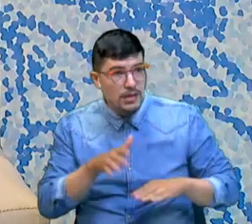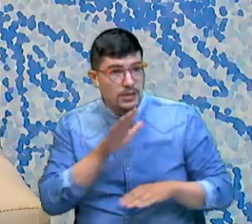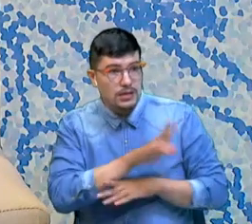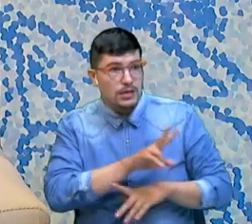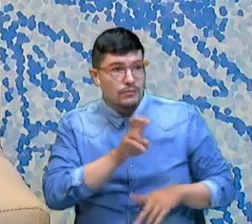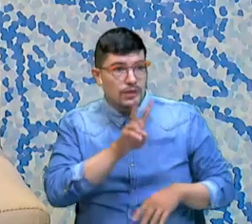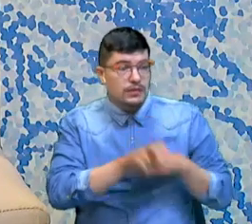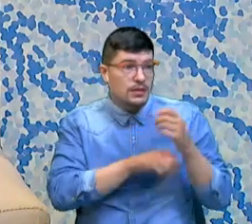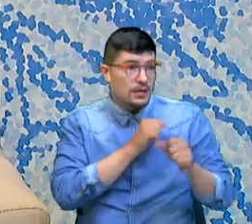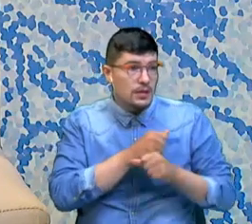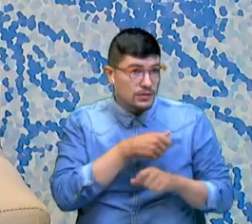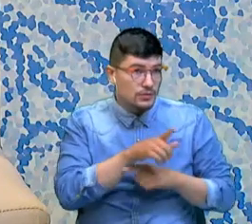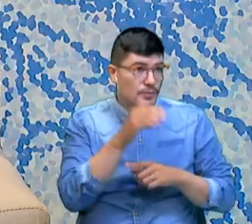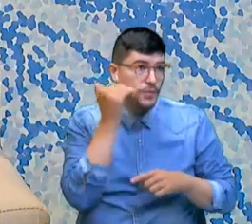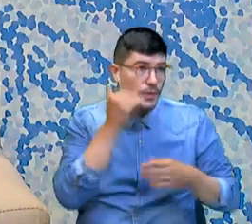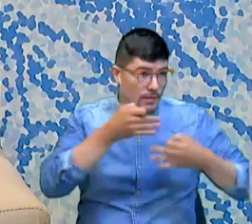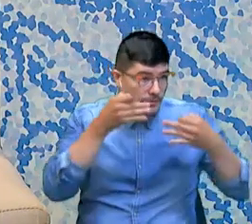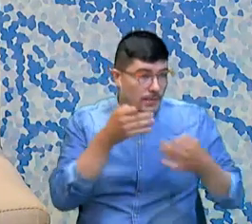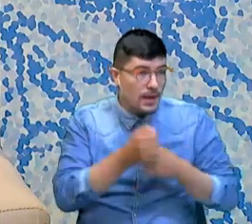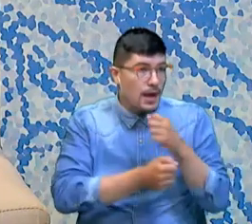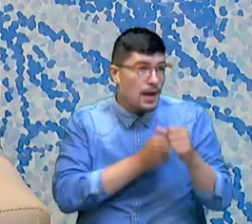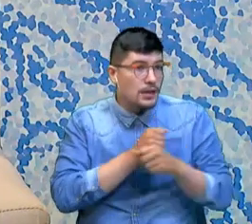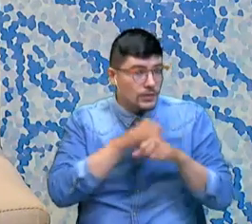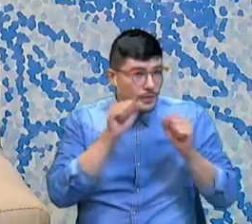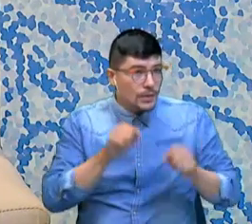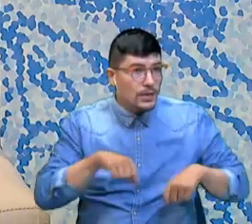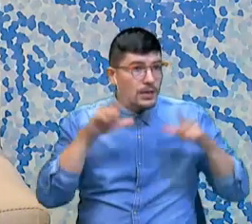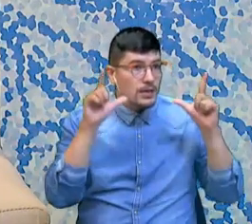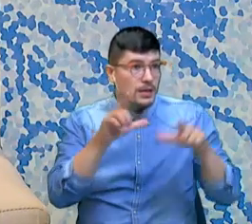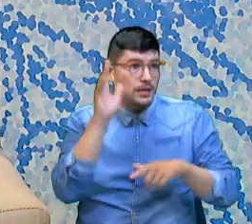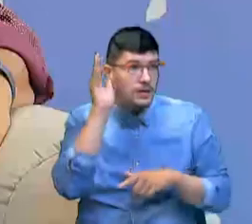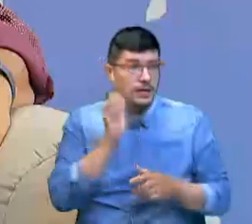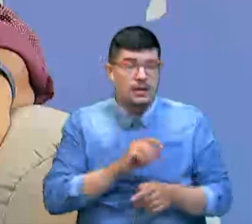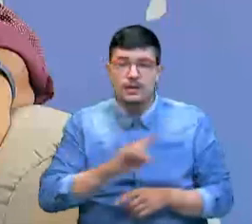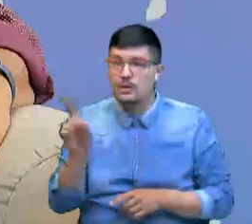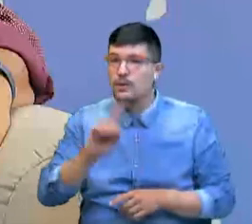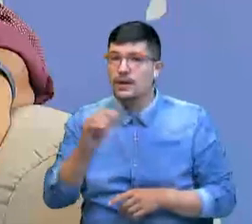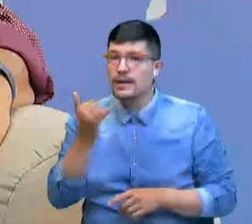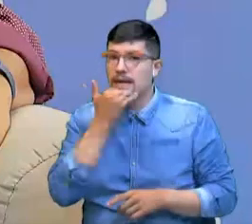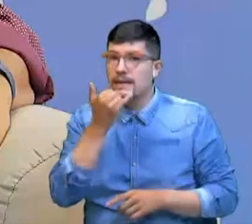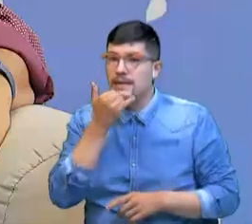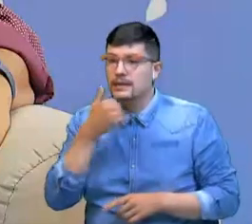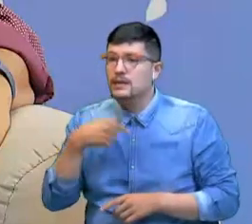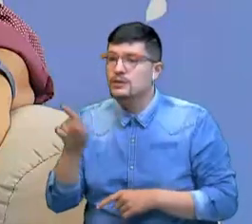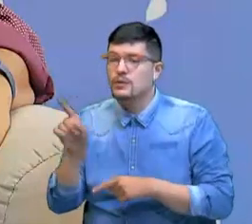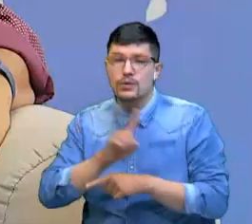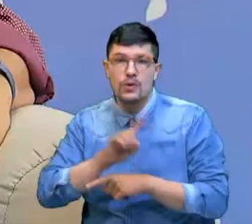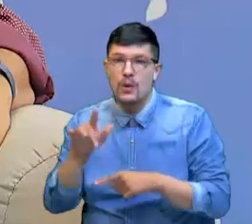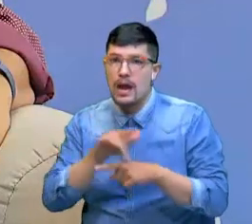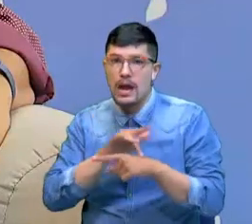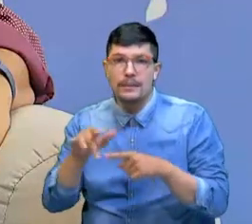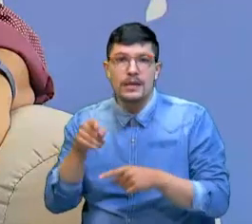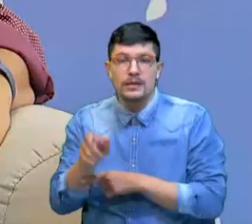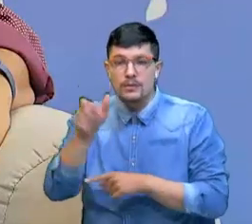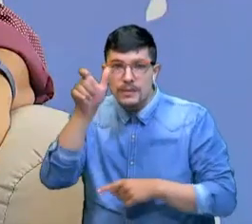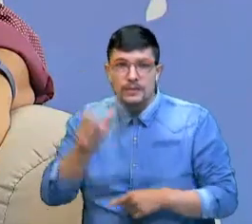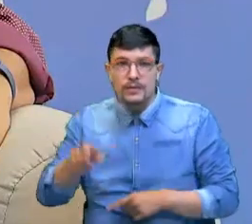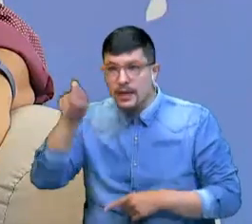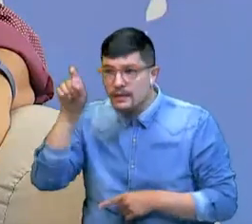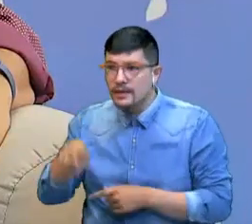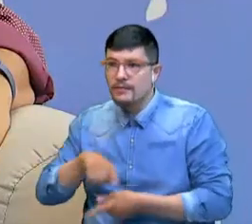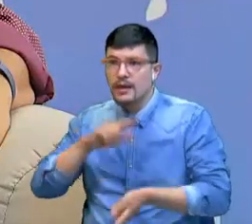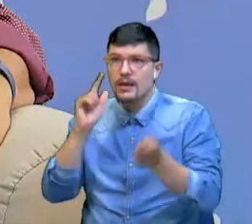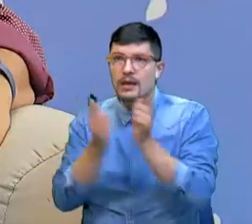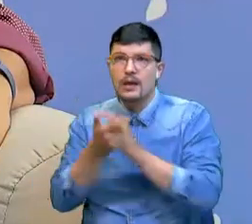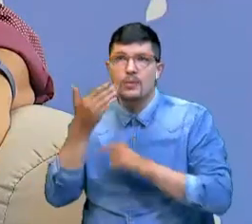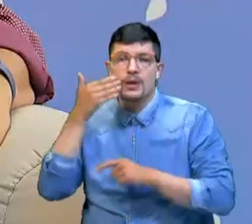57 años, que sería, digamos, la edad para pensionarse. Lo que sucede es que como aquí no se aplica la regla de que la persona tiene que trasladarse cuando